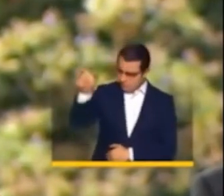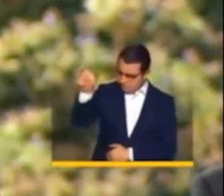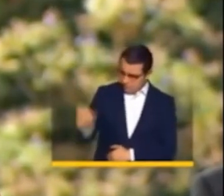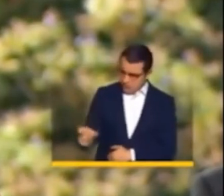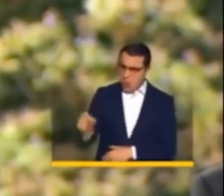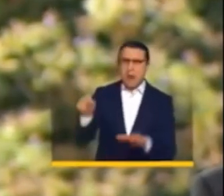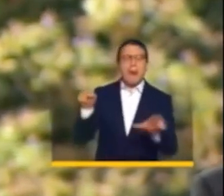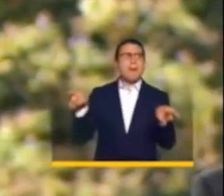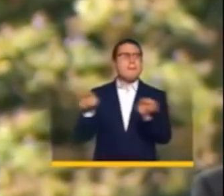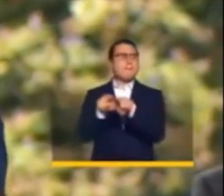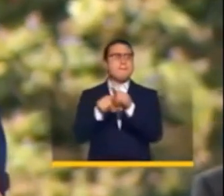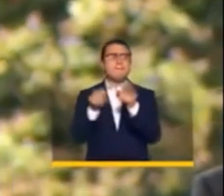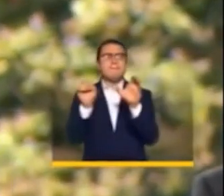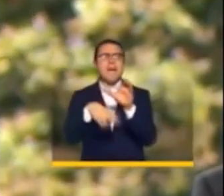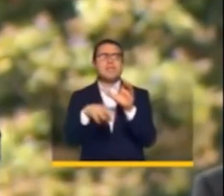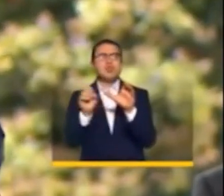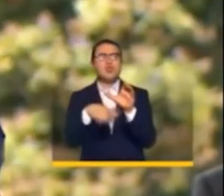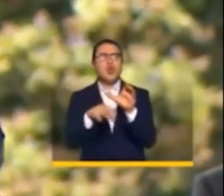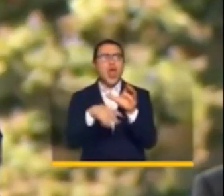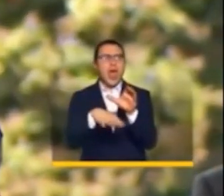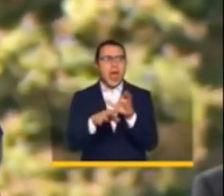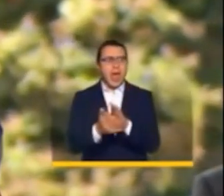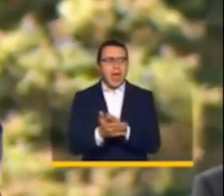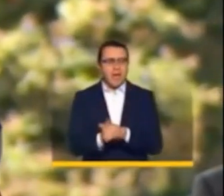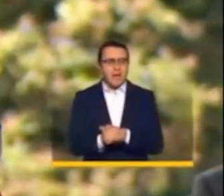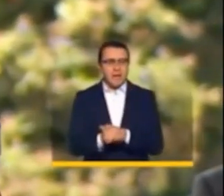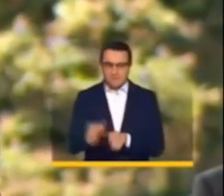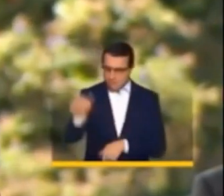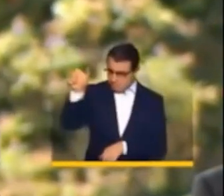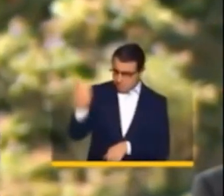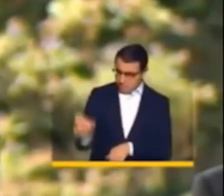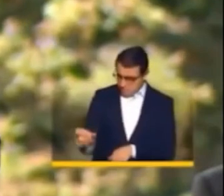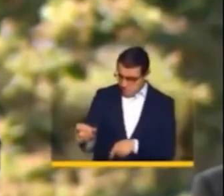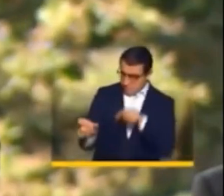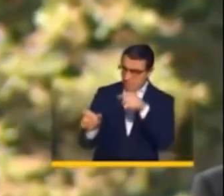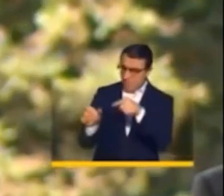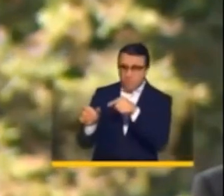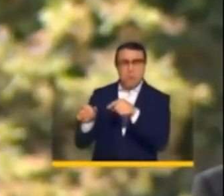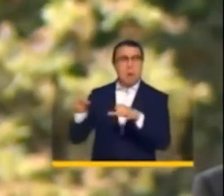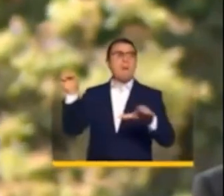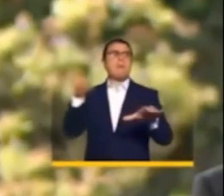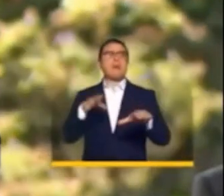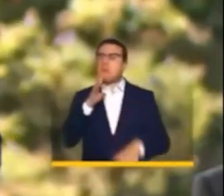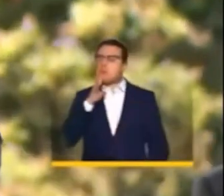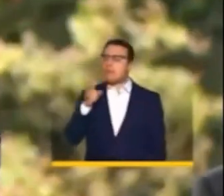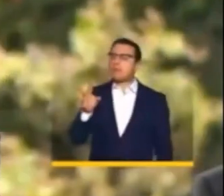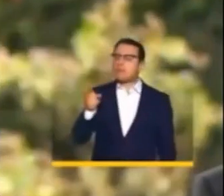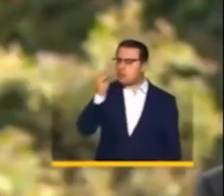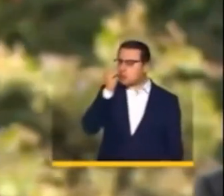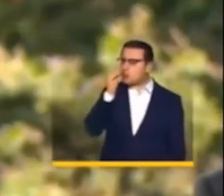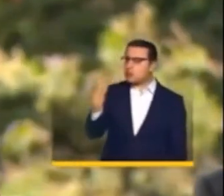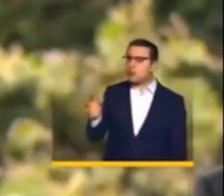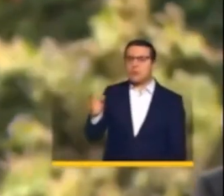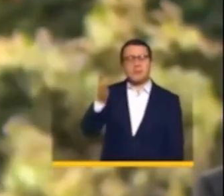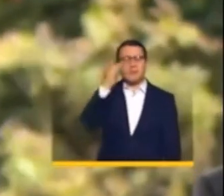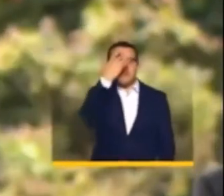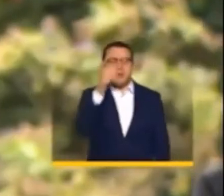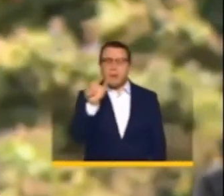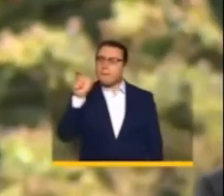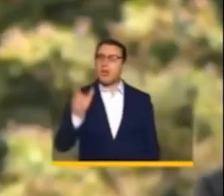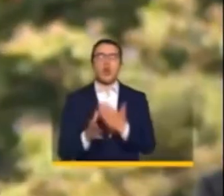Desechable y basura se vuelven la misma palabra. Se es desechable porque se es pobre.